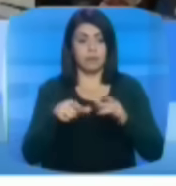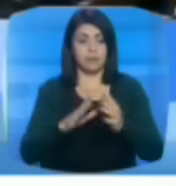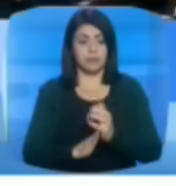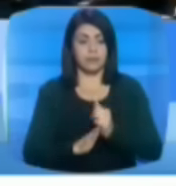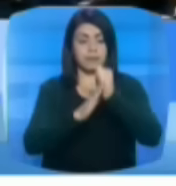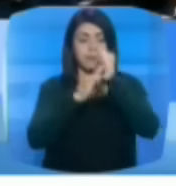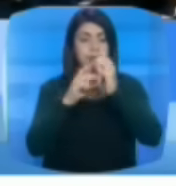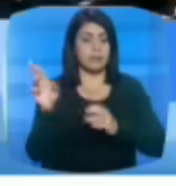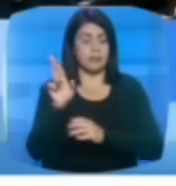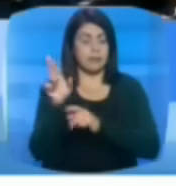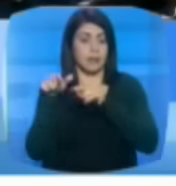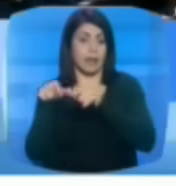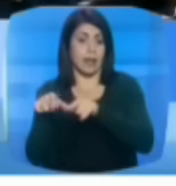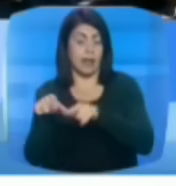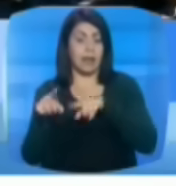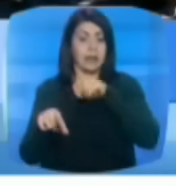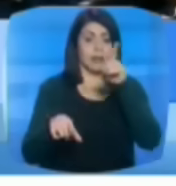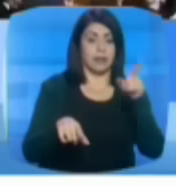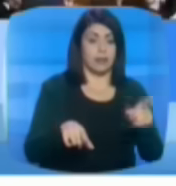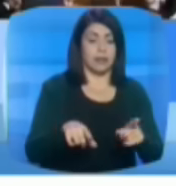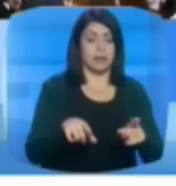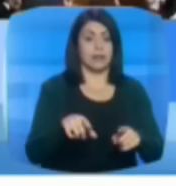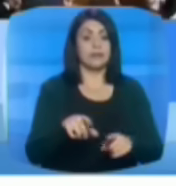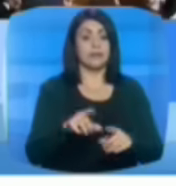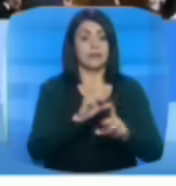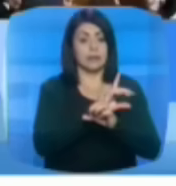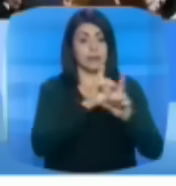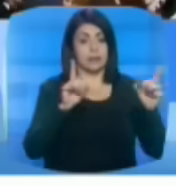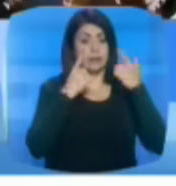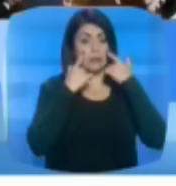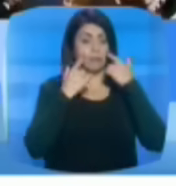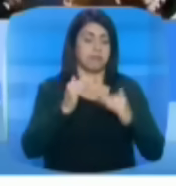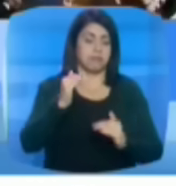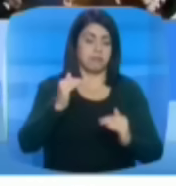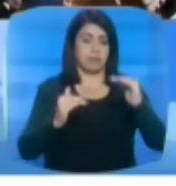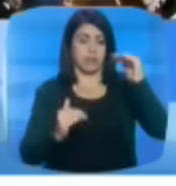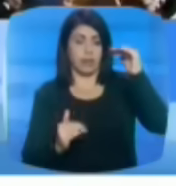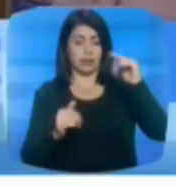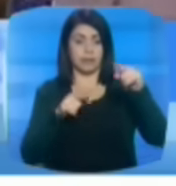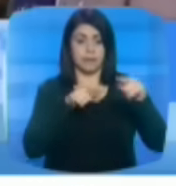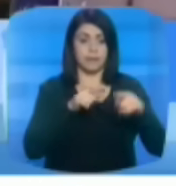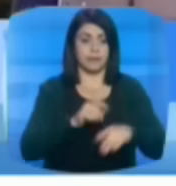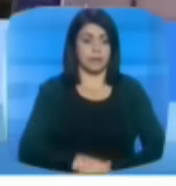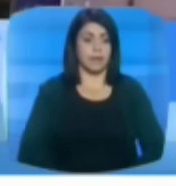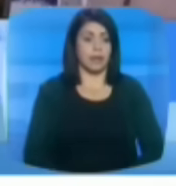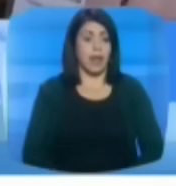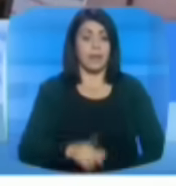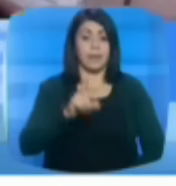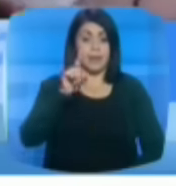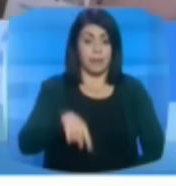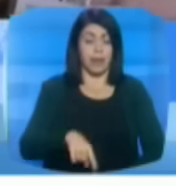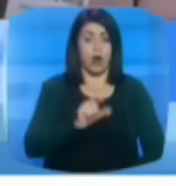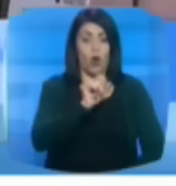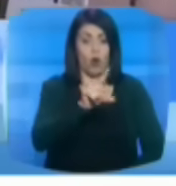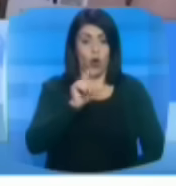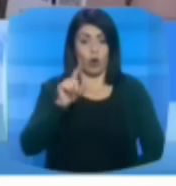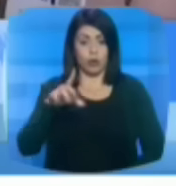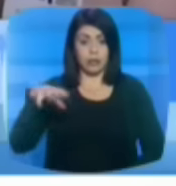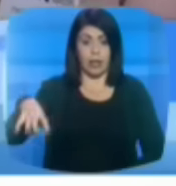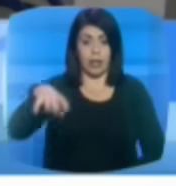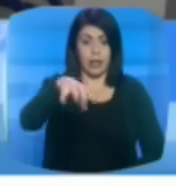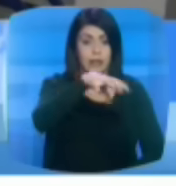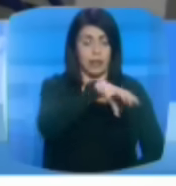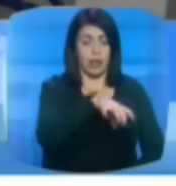liderada por los republicanos, y la Cámara del Senado, con una ligera mayoría por los demócratas. Además, 11 estados